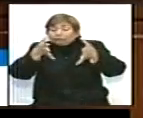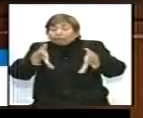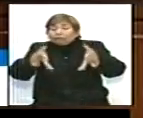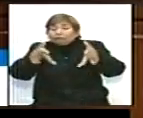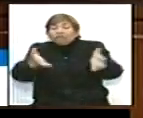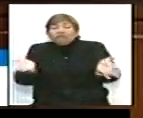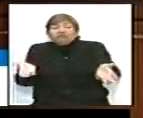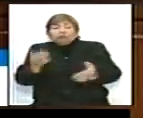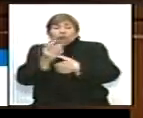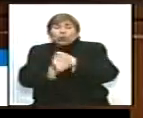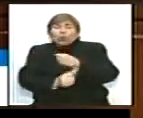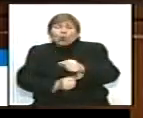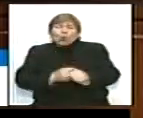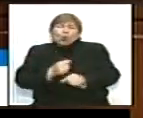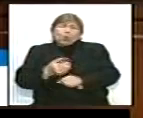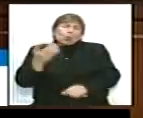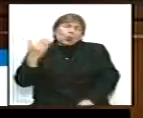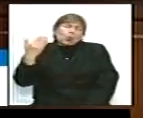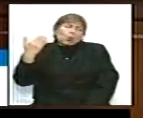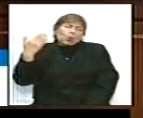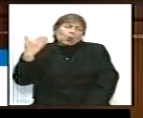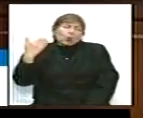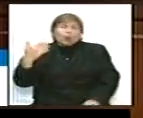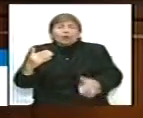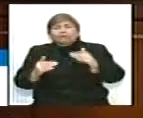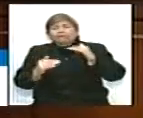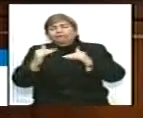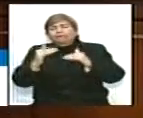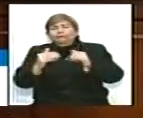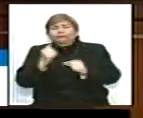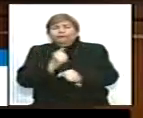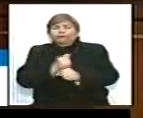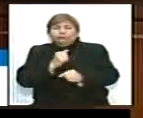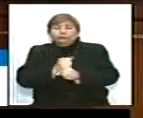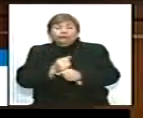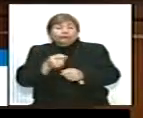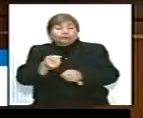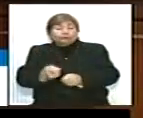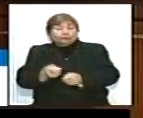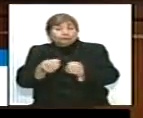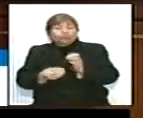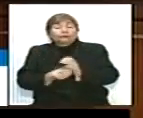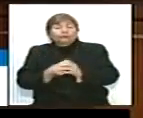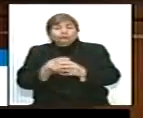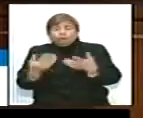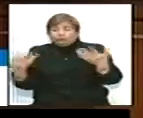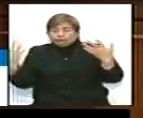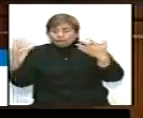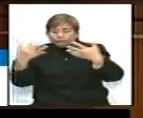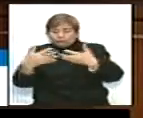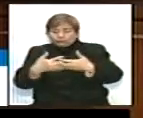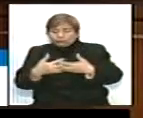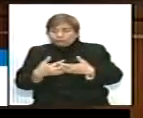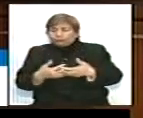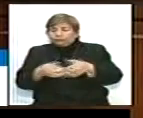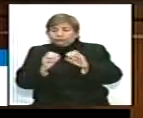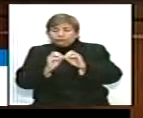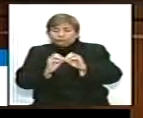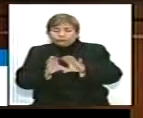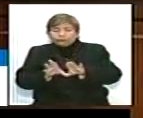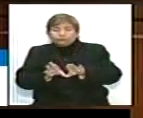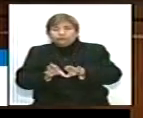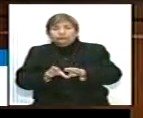años. Acá tiene que haber una sinergia, tiene que haber un trabajo conjunto entre agricultura y minería, tienen que convivir, pero seamos